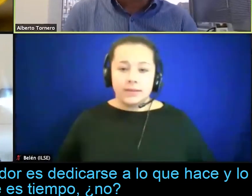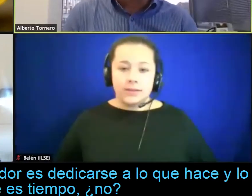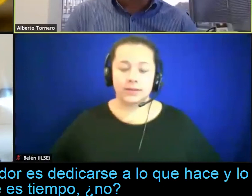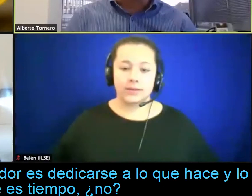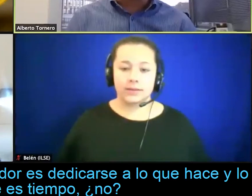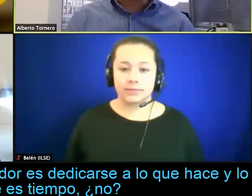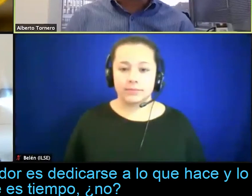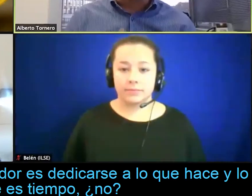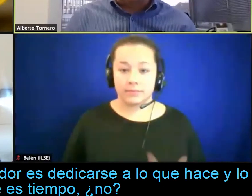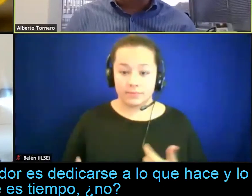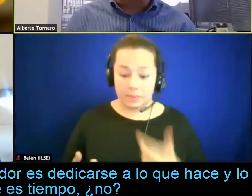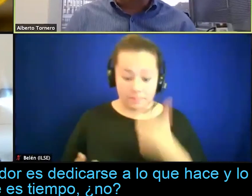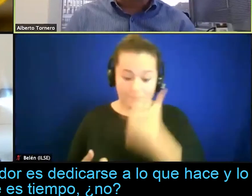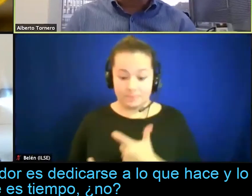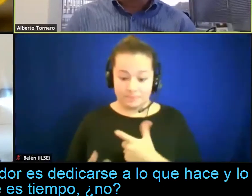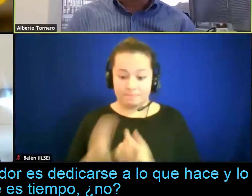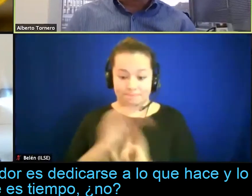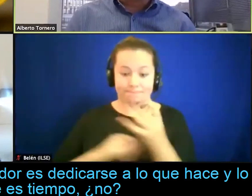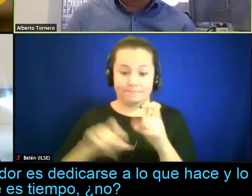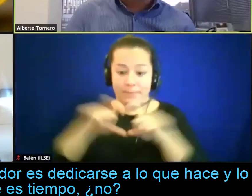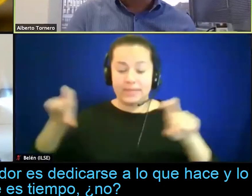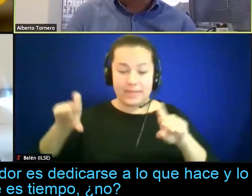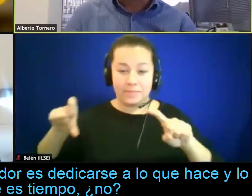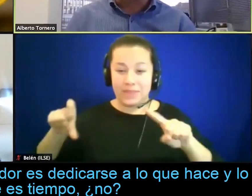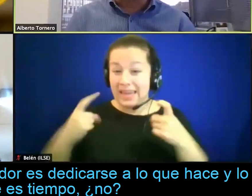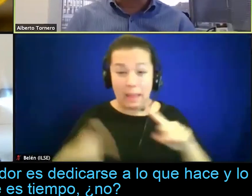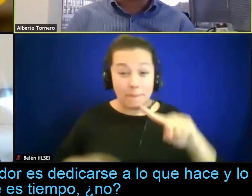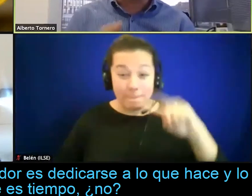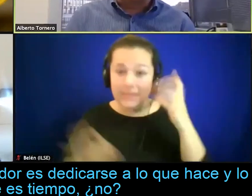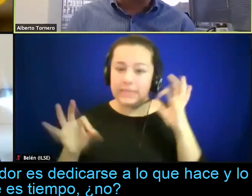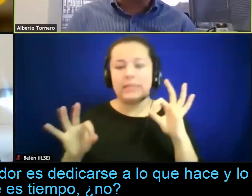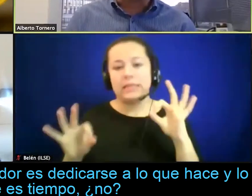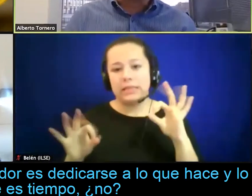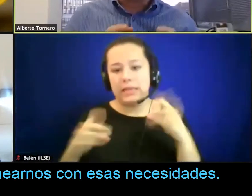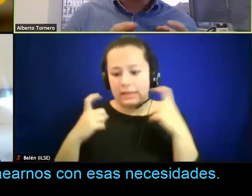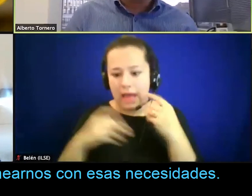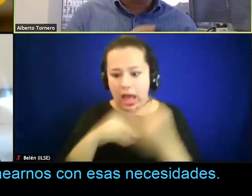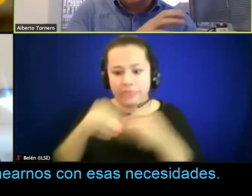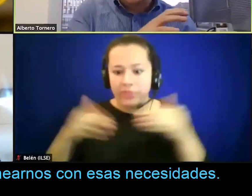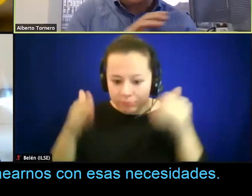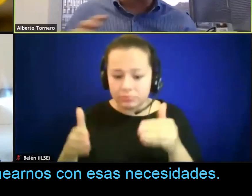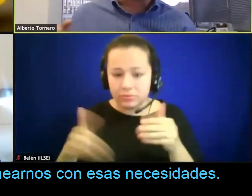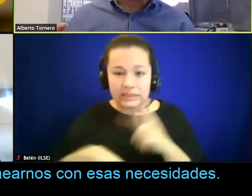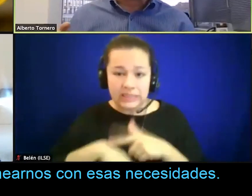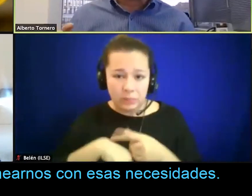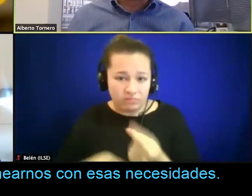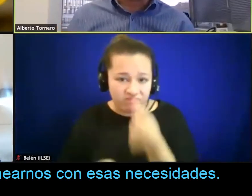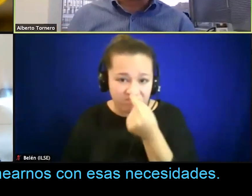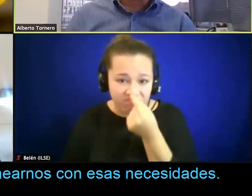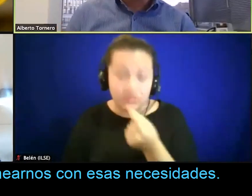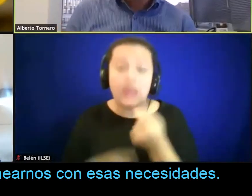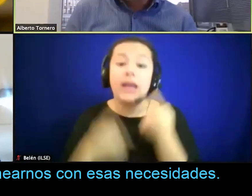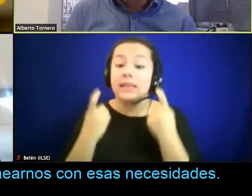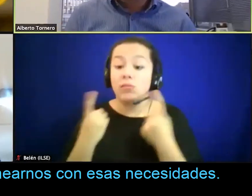necesita un emprendedor es dedicarse a lo que hace y lo que menos tiene es tiempo, ¿no? Entonces tratamos de alinearnos con esas